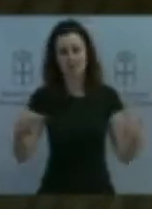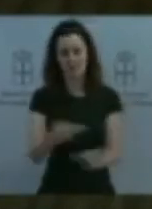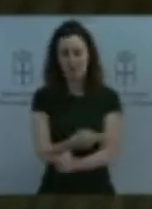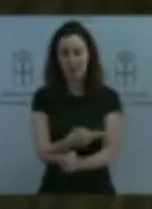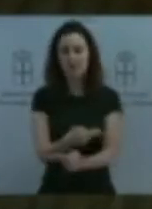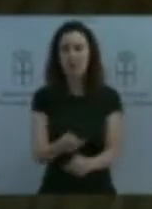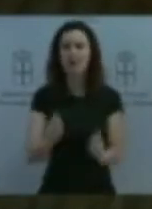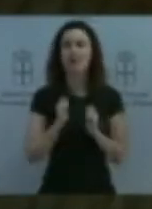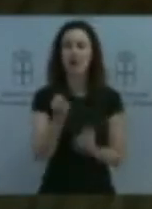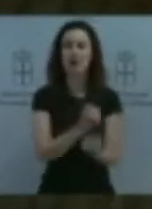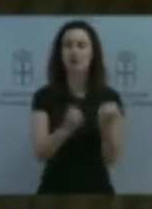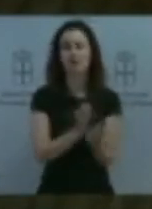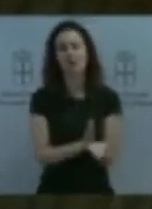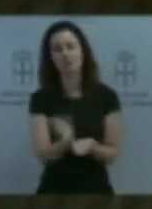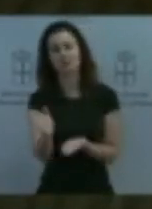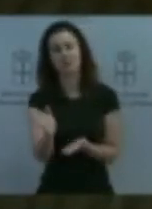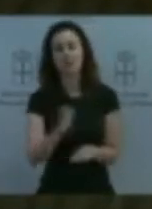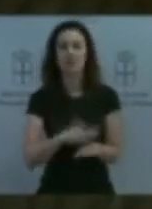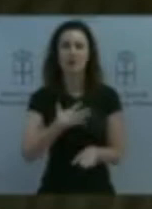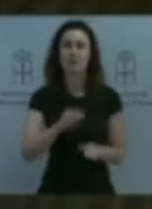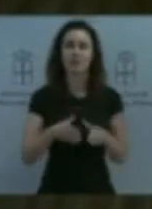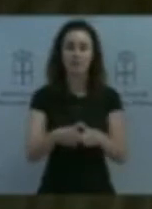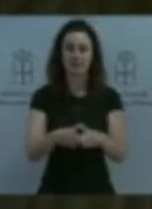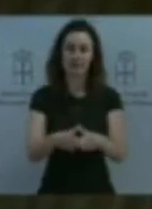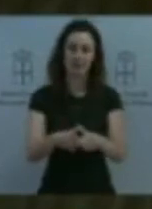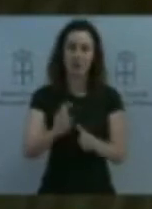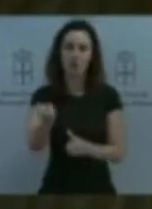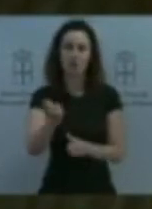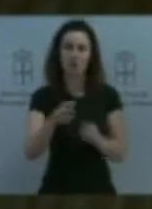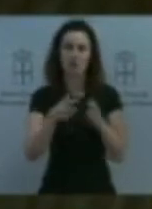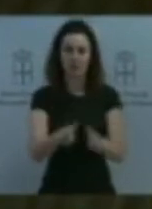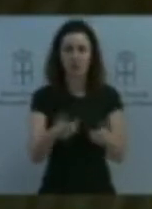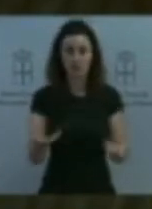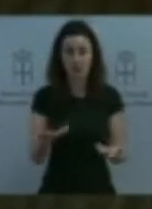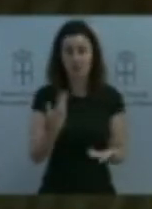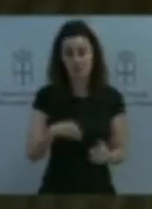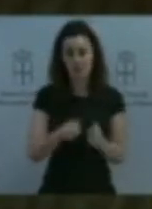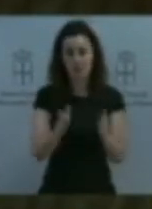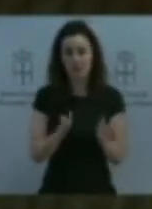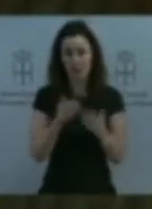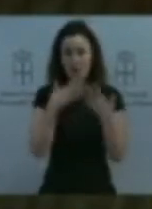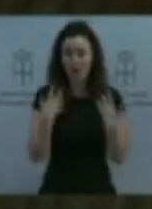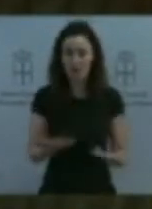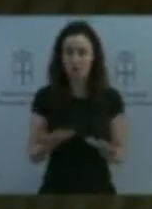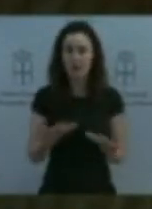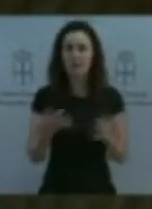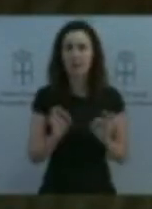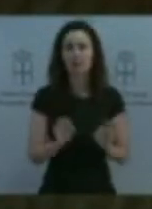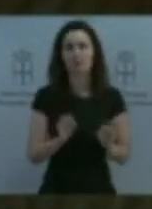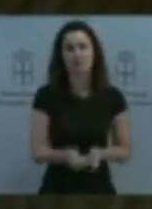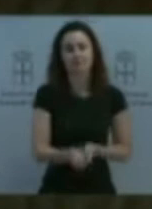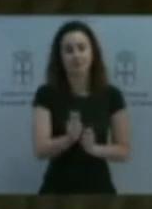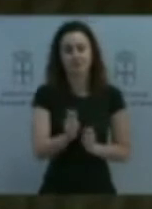pesquera. Todas estas actividades y alternativas, el marco actual de limitaciones a las capturas mediante los totales admisibles